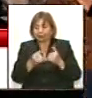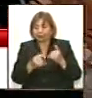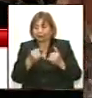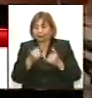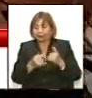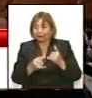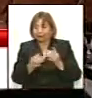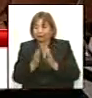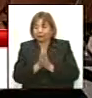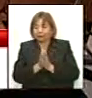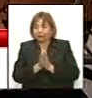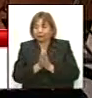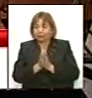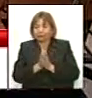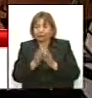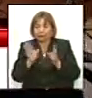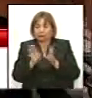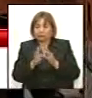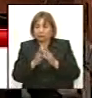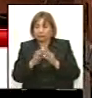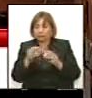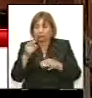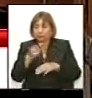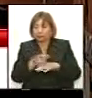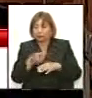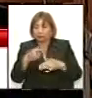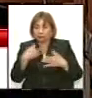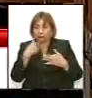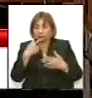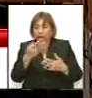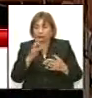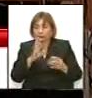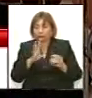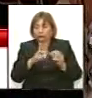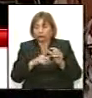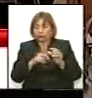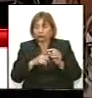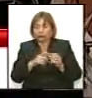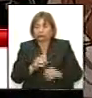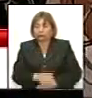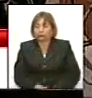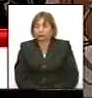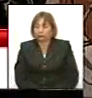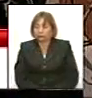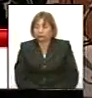al finalizar, por favor, el debate de esta denuncia, usted puede hacer uso de la palabra.